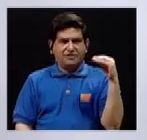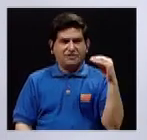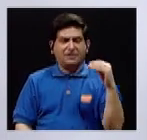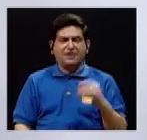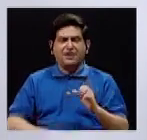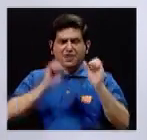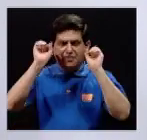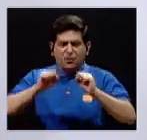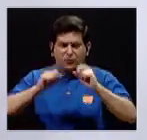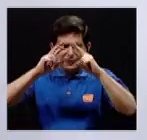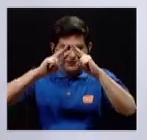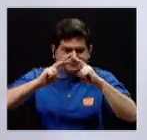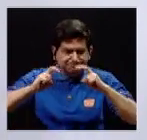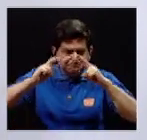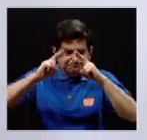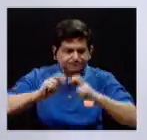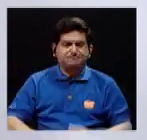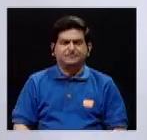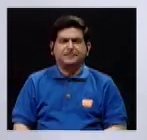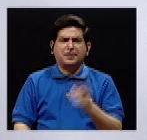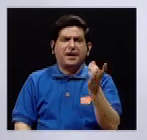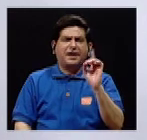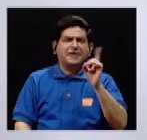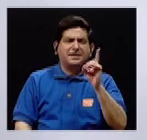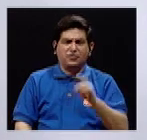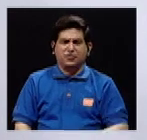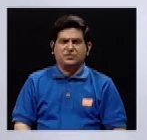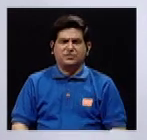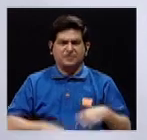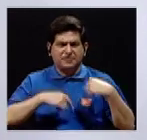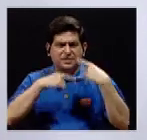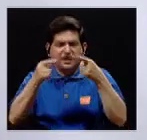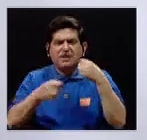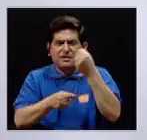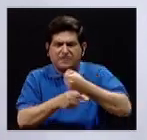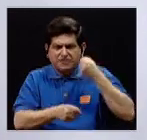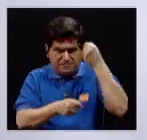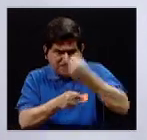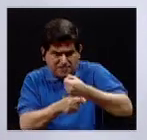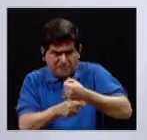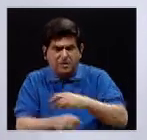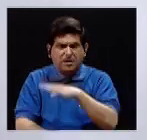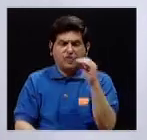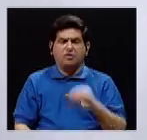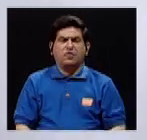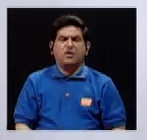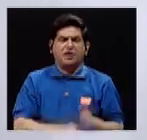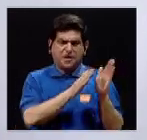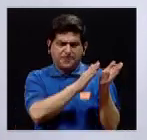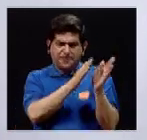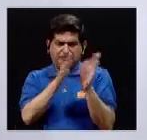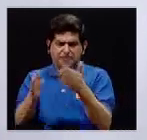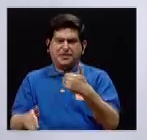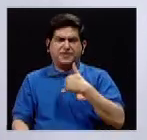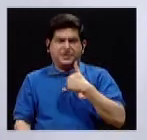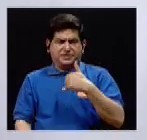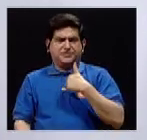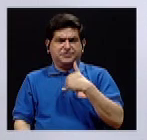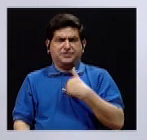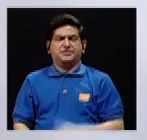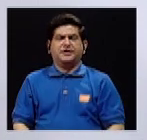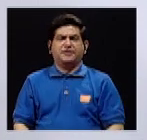y entender eh Hacia dónde se tienen que dirigir esos esfuerzos y como tiene que ser la